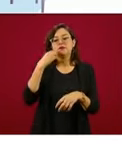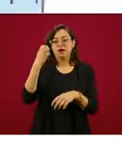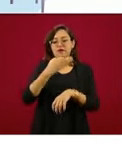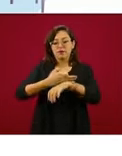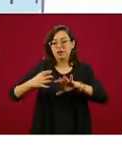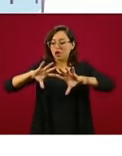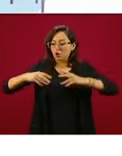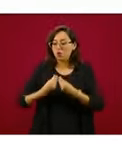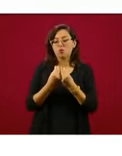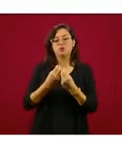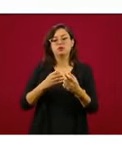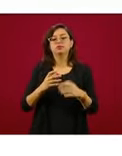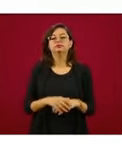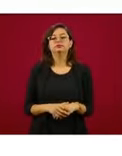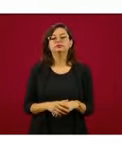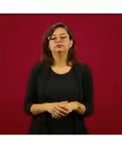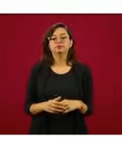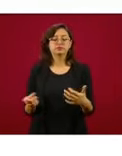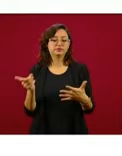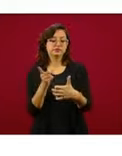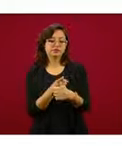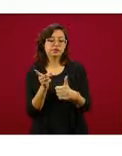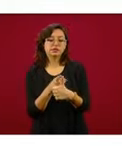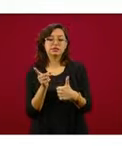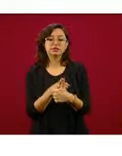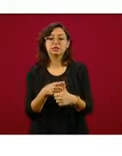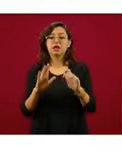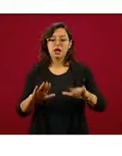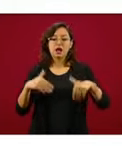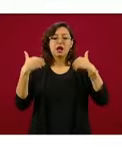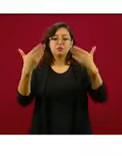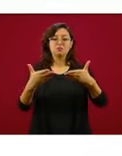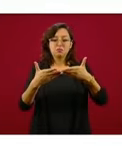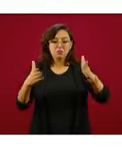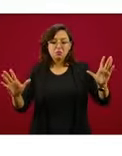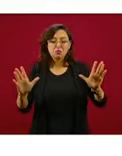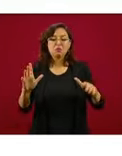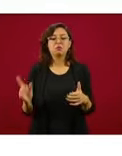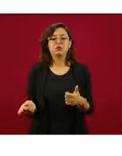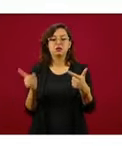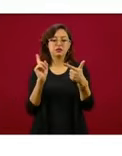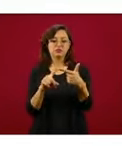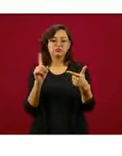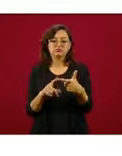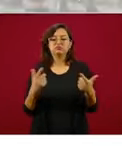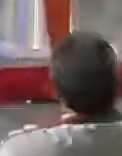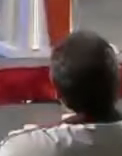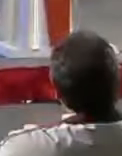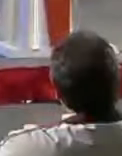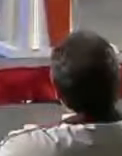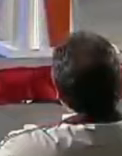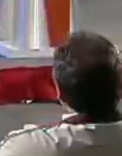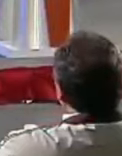Sexto, maximizar el uso de espacios abiertos. Séptimo, suspensión de cualquier tipo de ceremonias o reuniones.